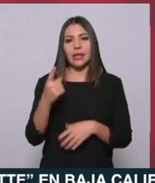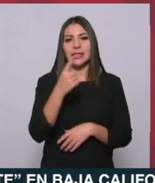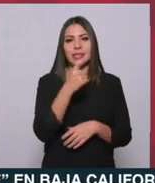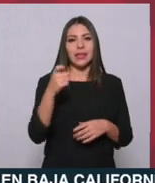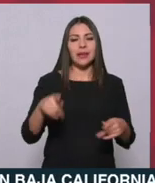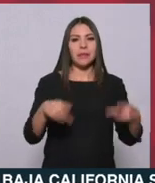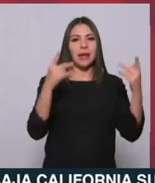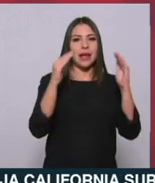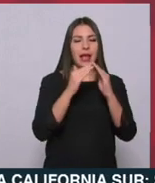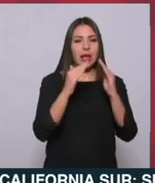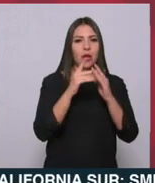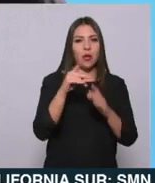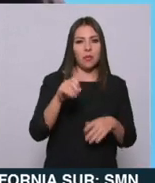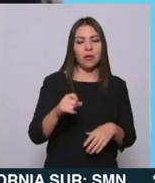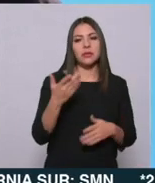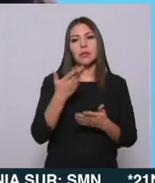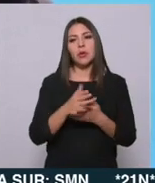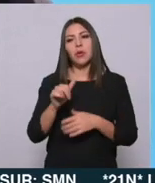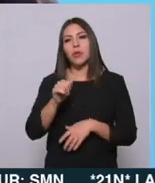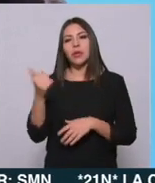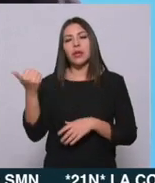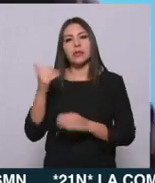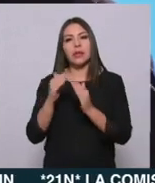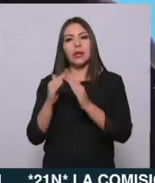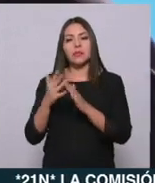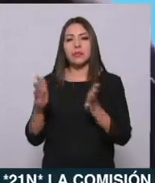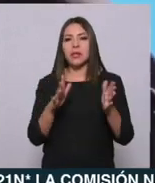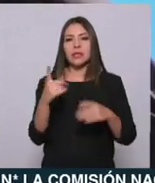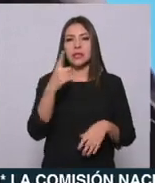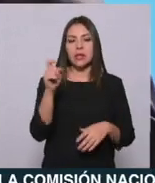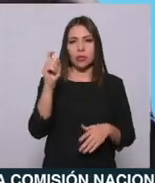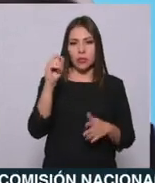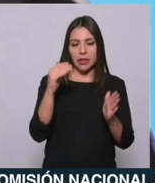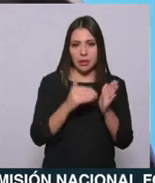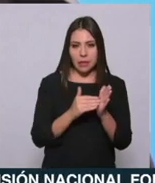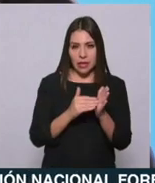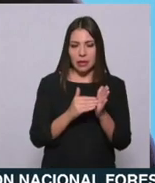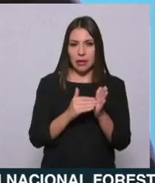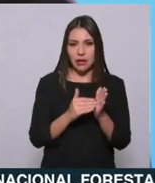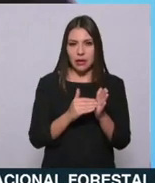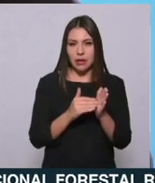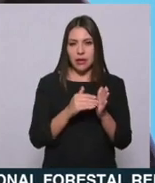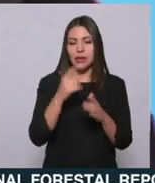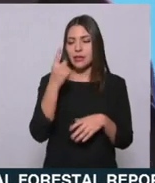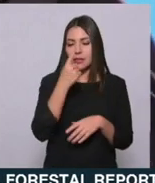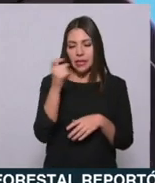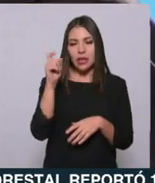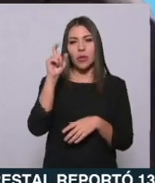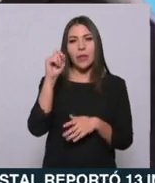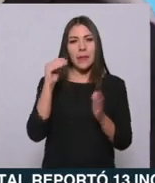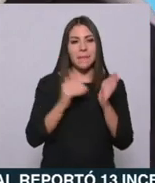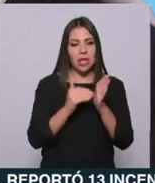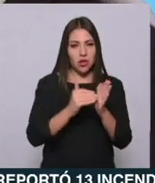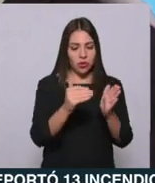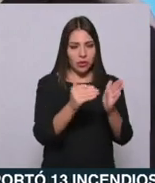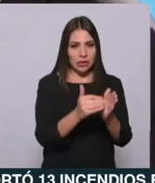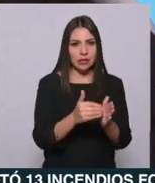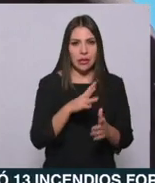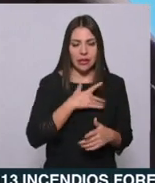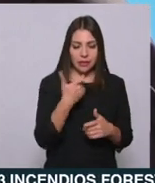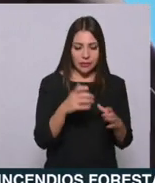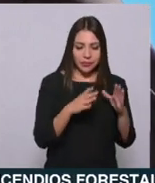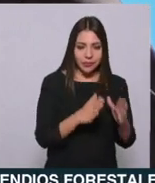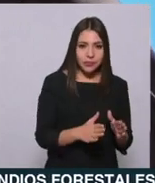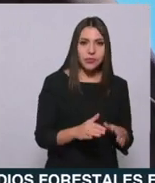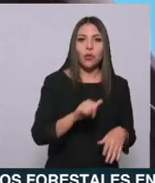otros bienes, alrededor de 120, y 100 más de un fondo